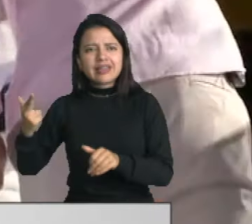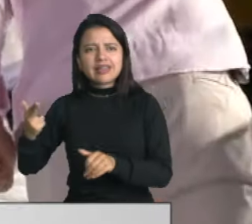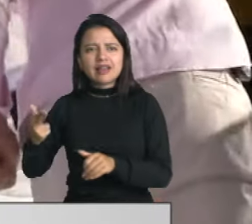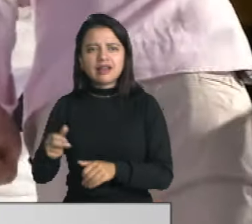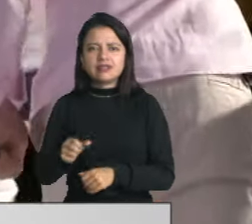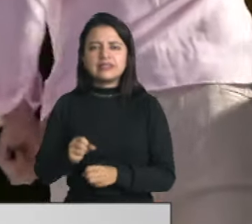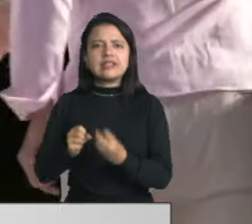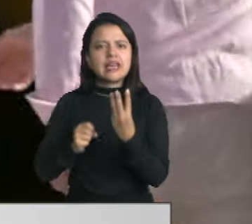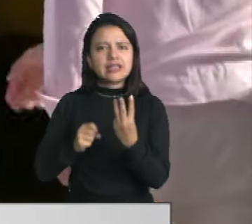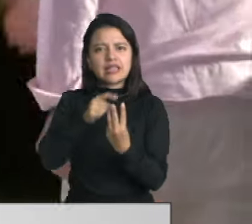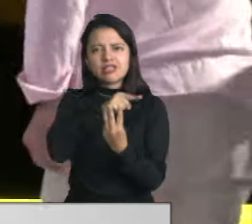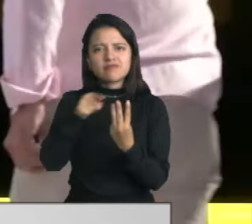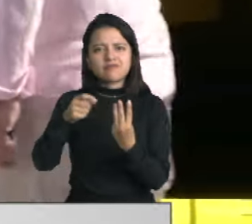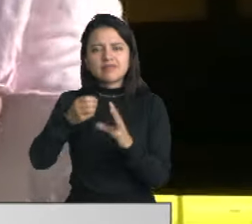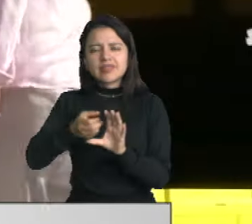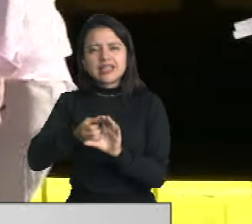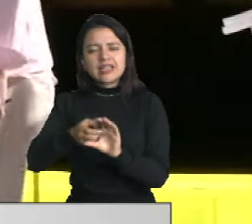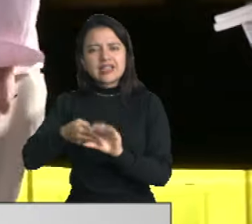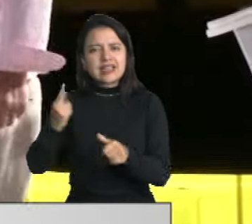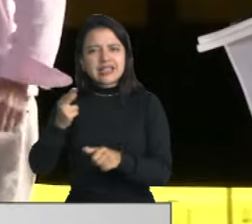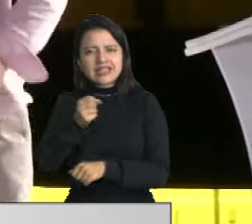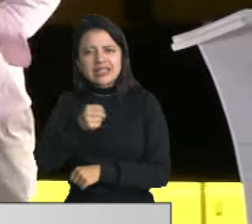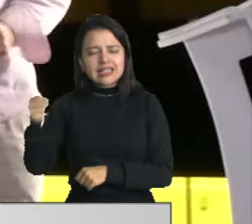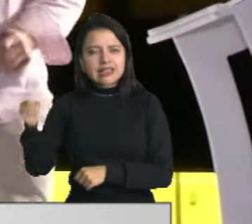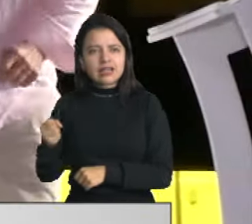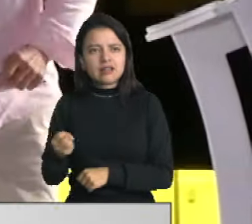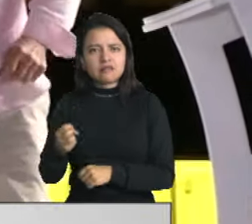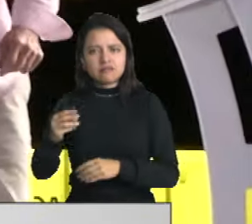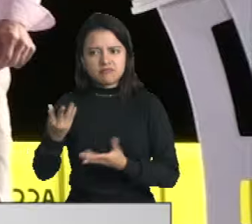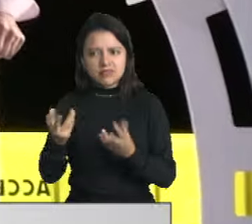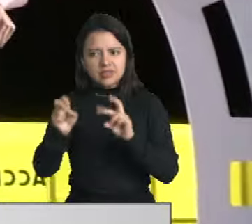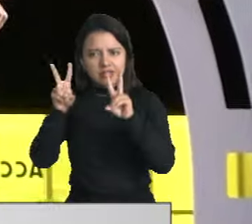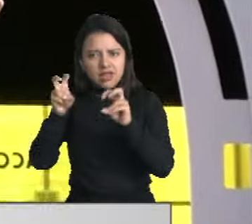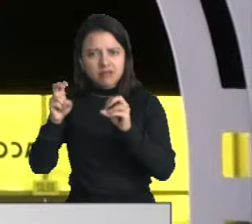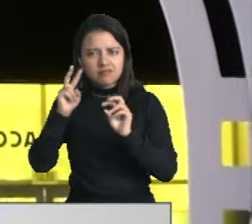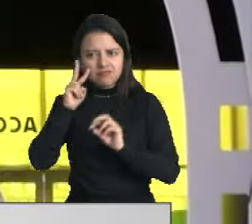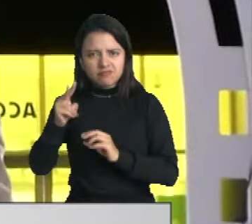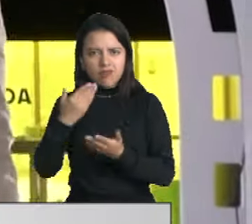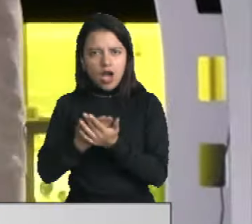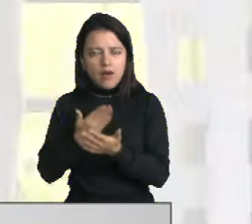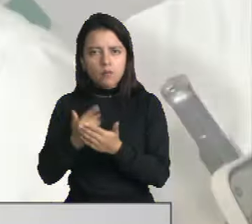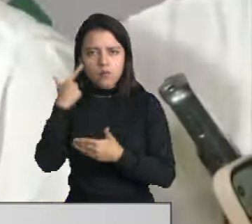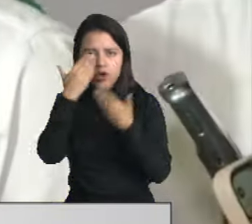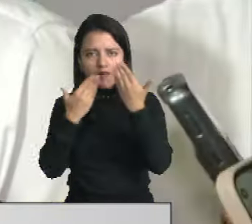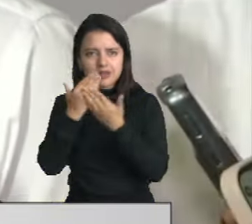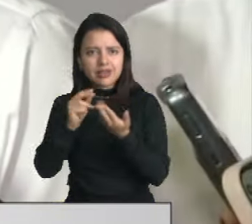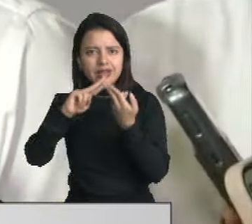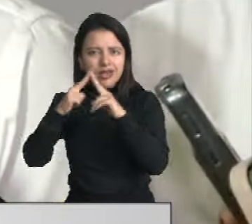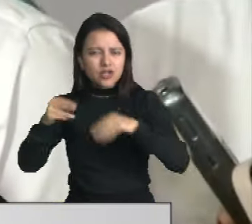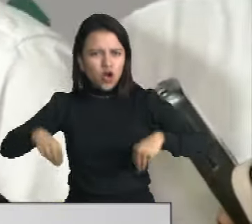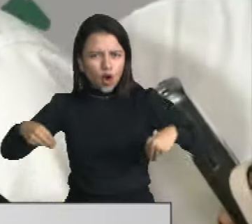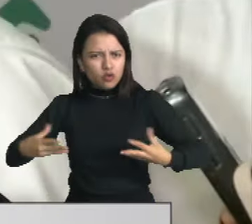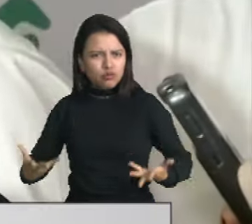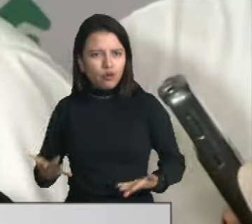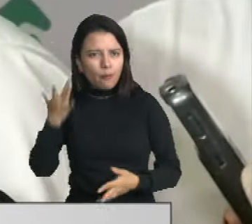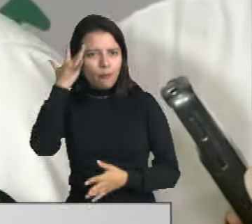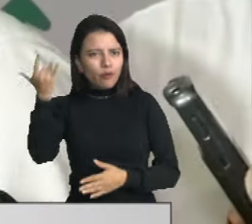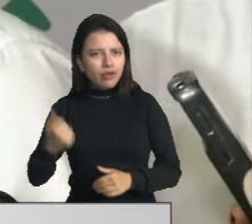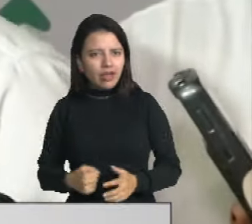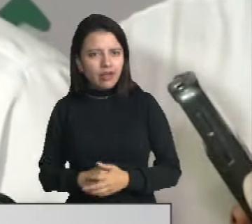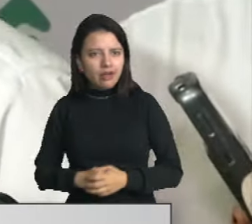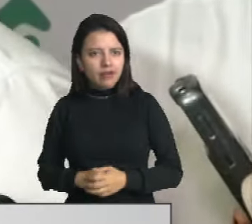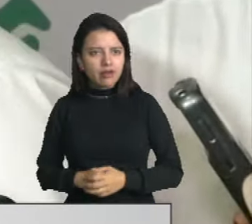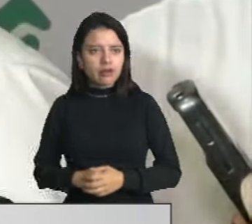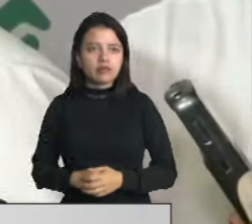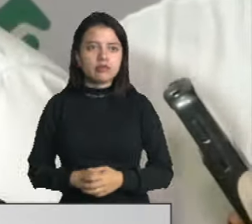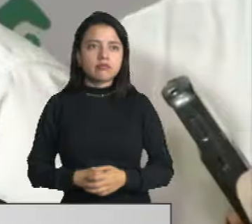que cuando él estuvo al frente del ente investigador fueron acusados en el escándalo de corrupción de Odebrecht. A mí no me vengan a decir ahora que no les funciona